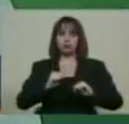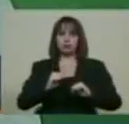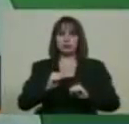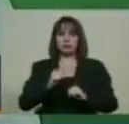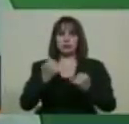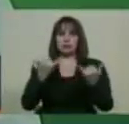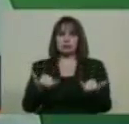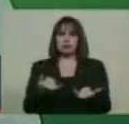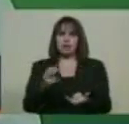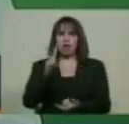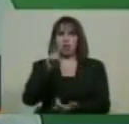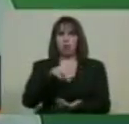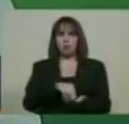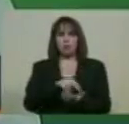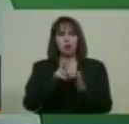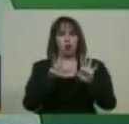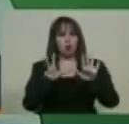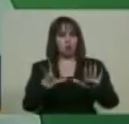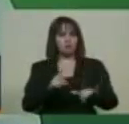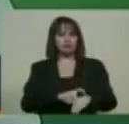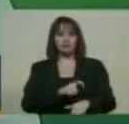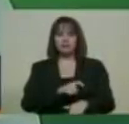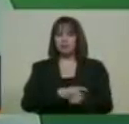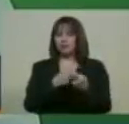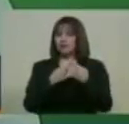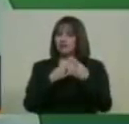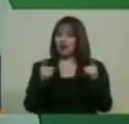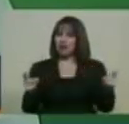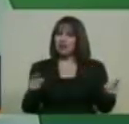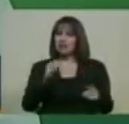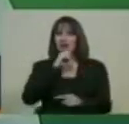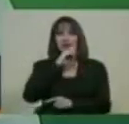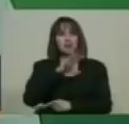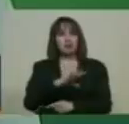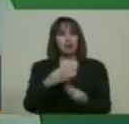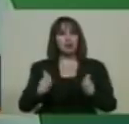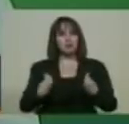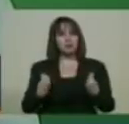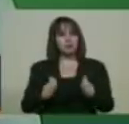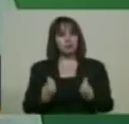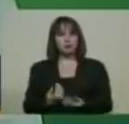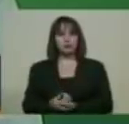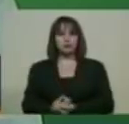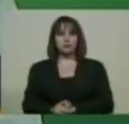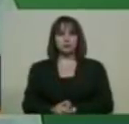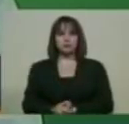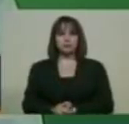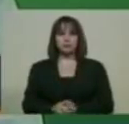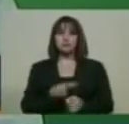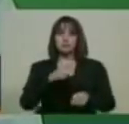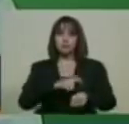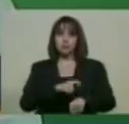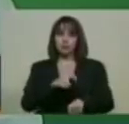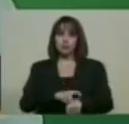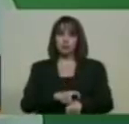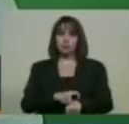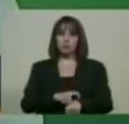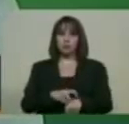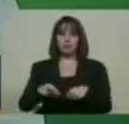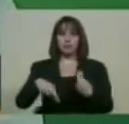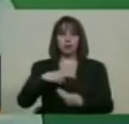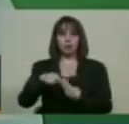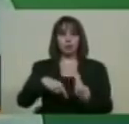2008 es un tiempo distinto de la historia que nos ha tocado vivir. Es un tiempo de